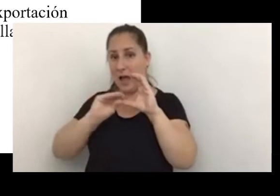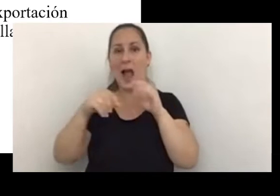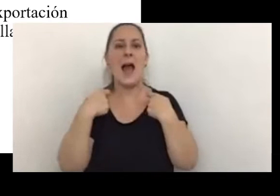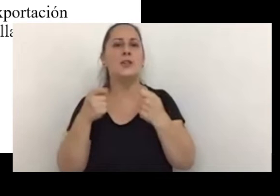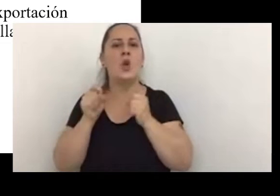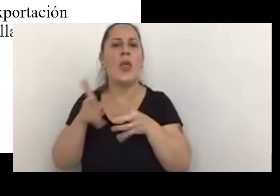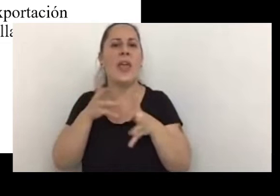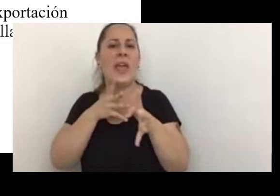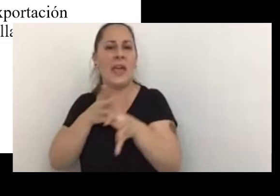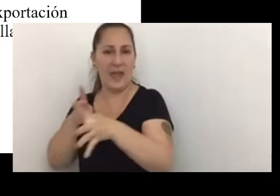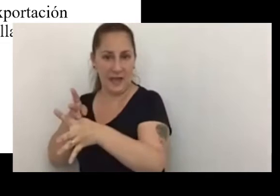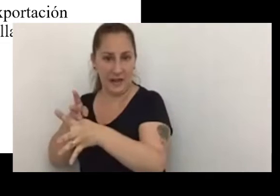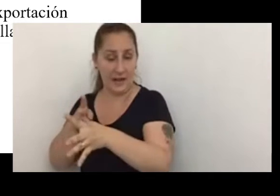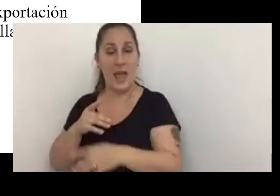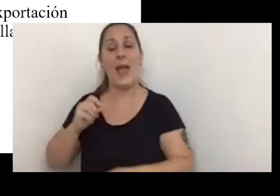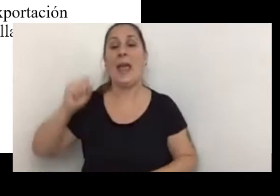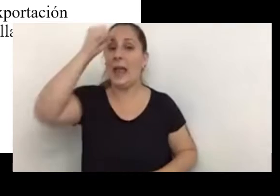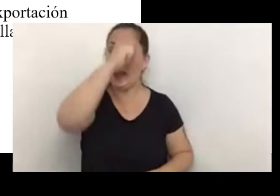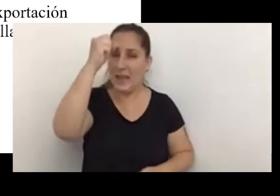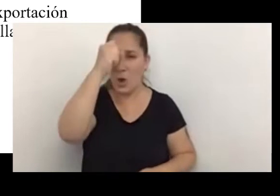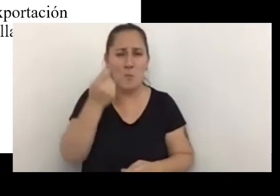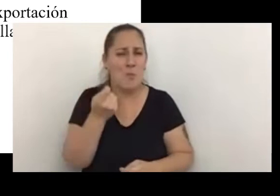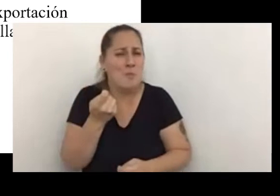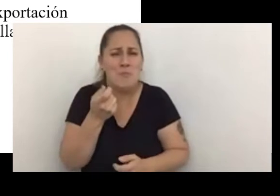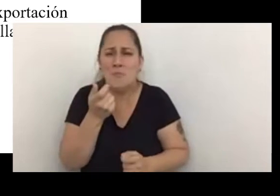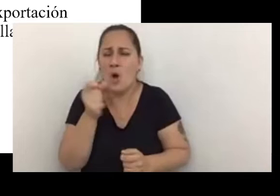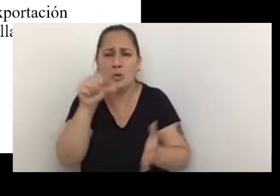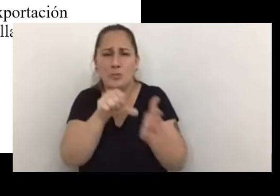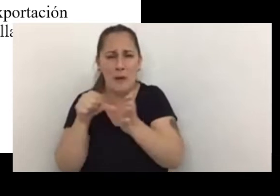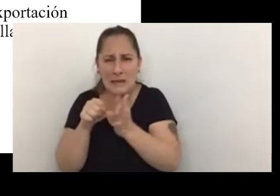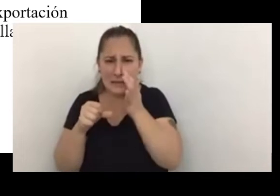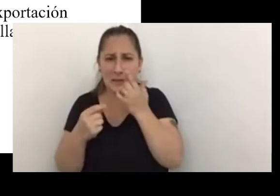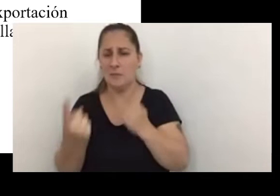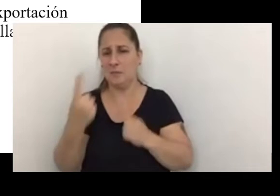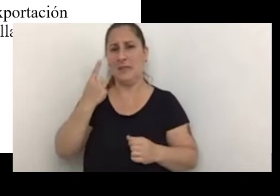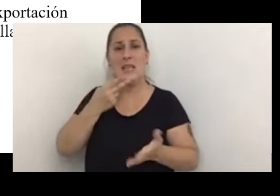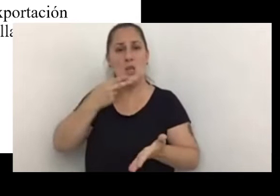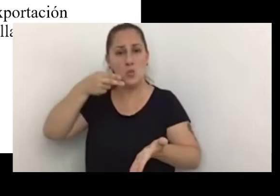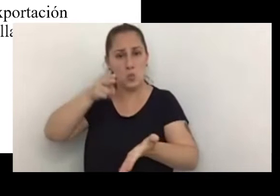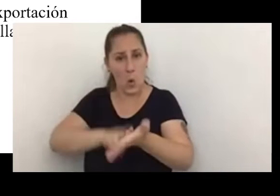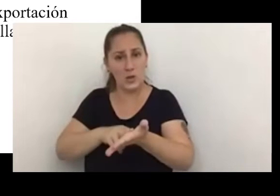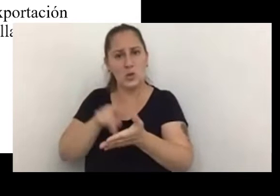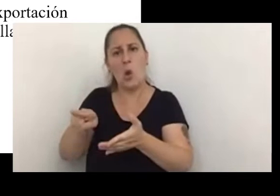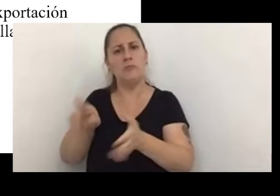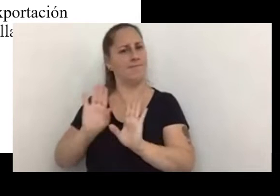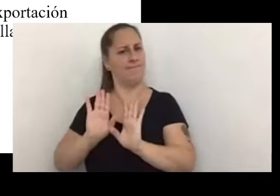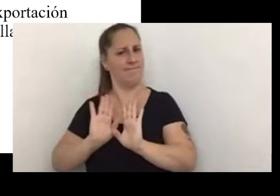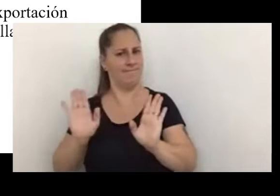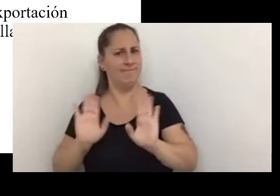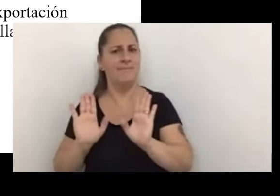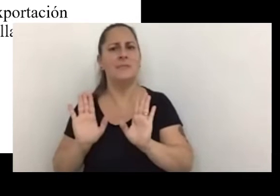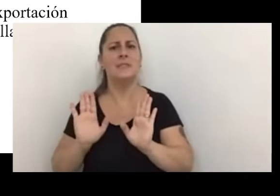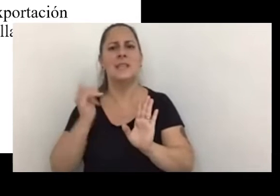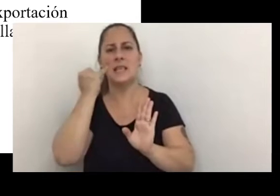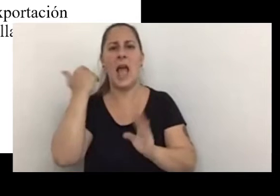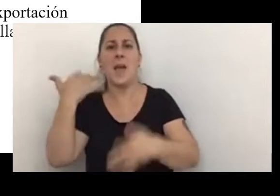griegos fueron una de las pocas sociedades capaces de rescindir un impuesto a partir de que había pasado la emergencia